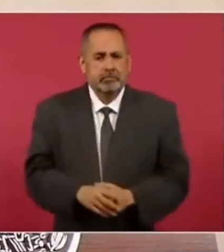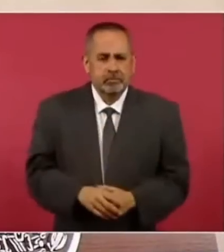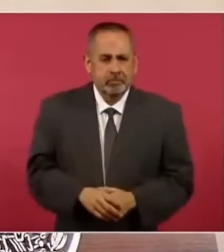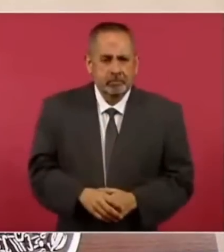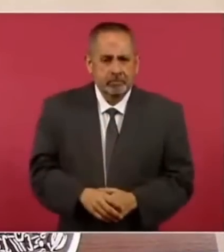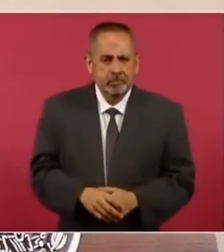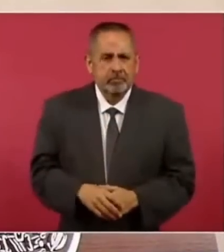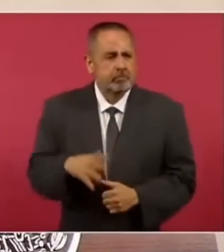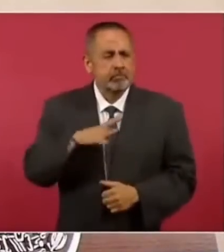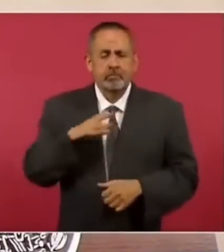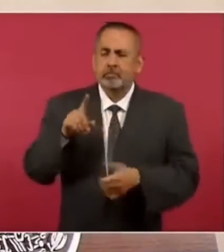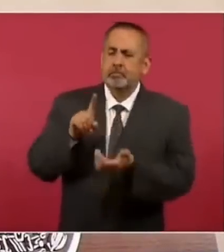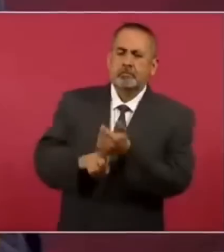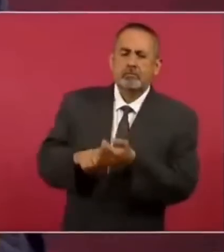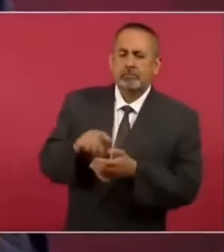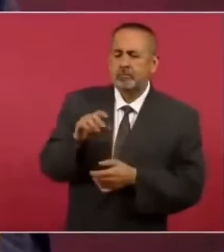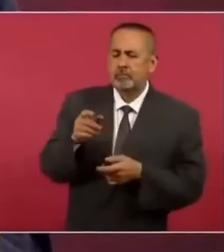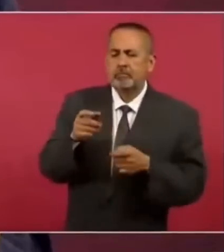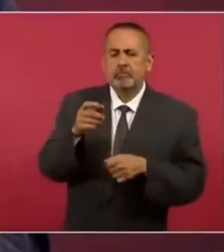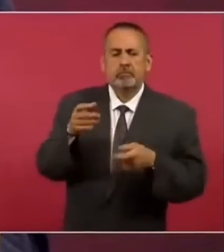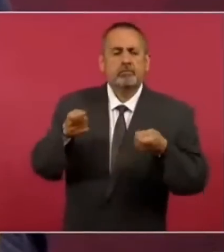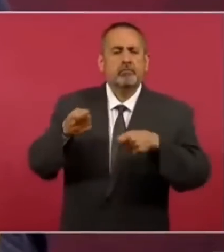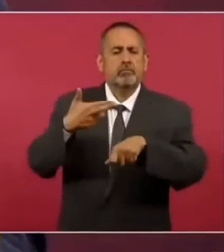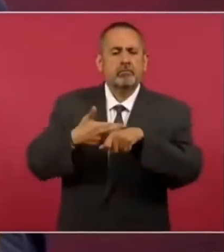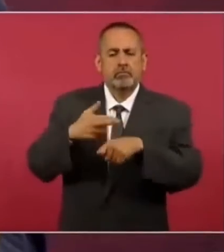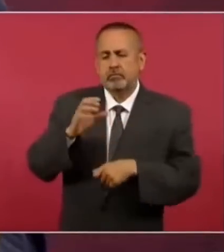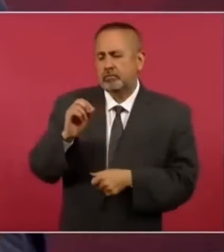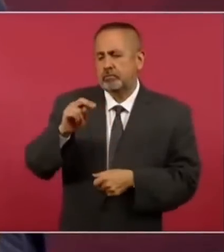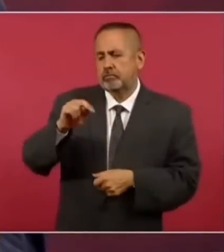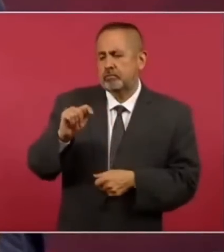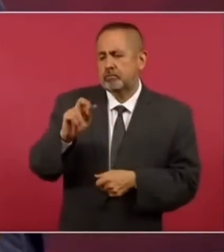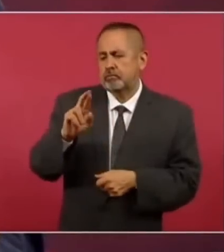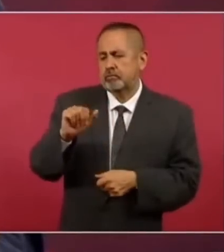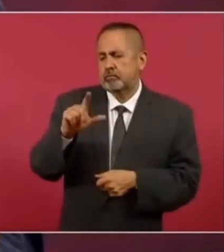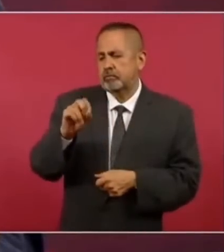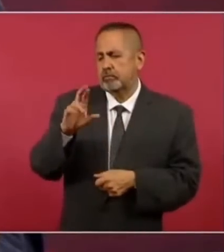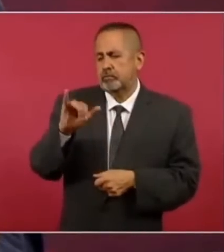Existen las contralorías casi en cada oficina. Pero cuando se dice muchas veces contiene la